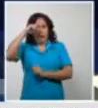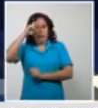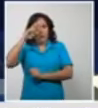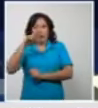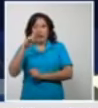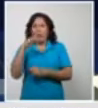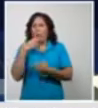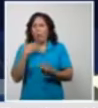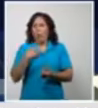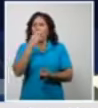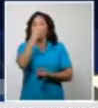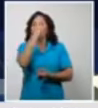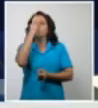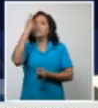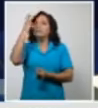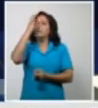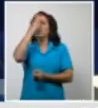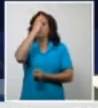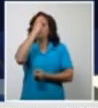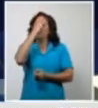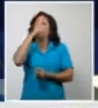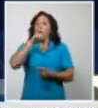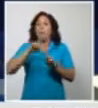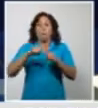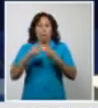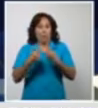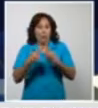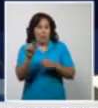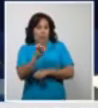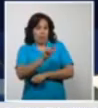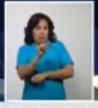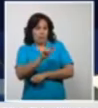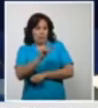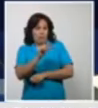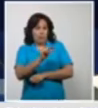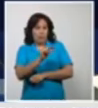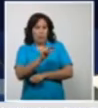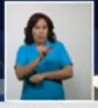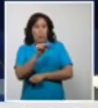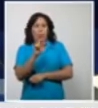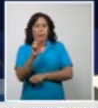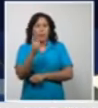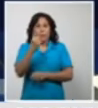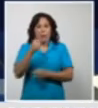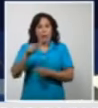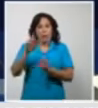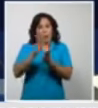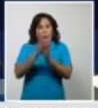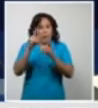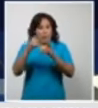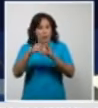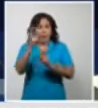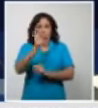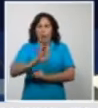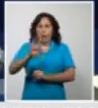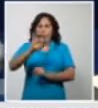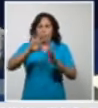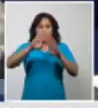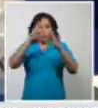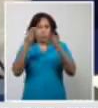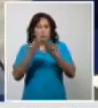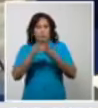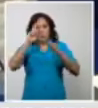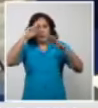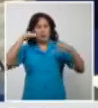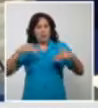nasofaríngeo. Sin embargo, recientemente, el 1 de mayo, la Organización Mundial de la Salud,